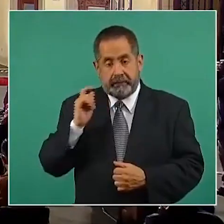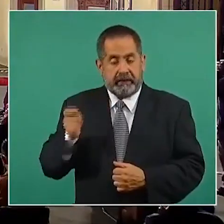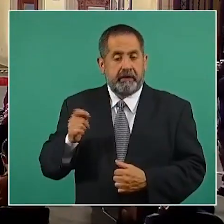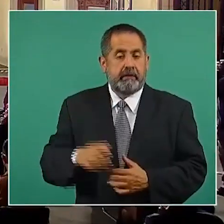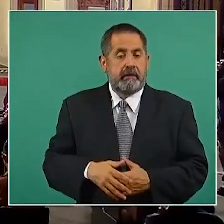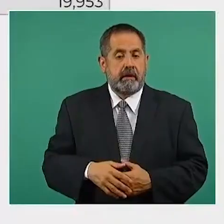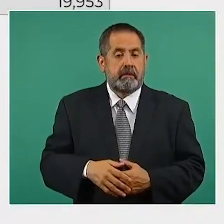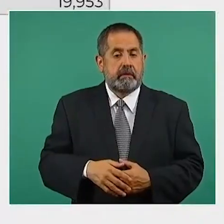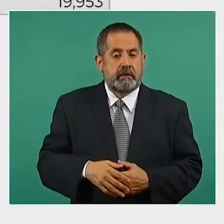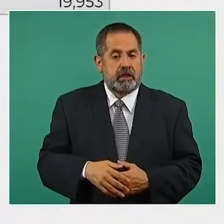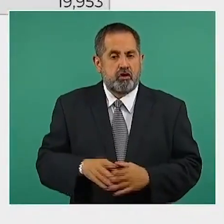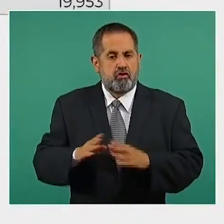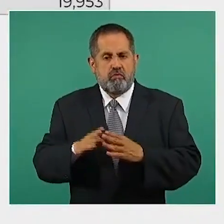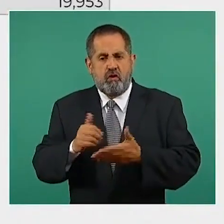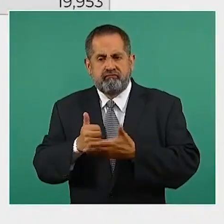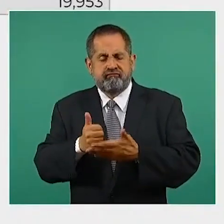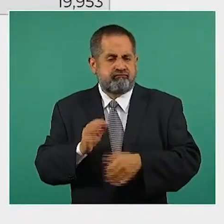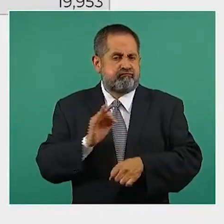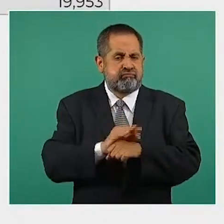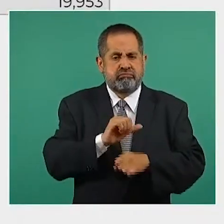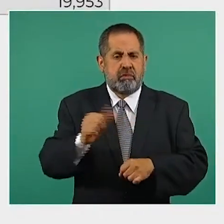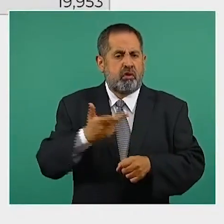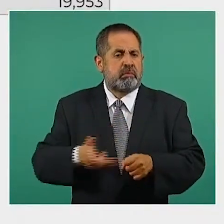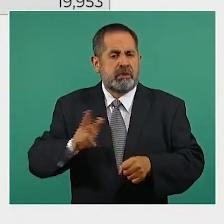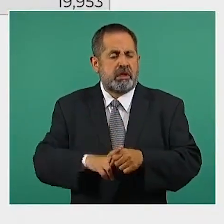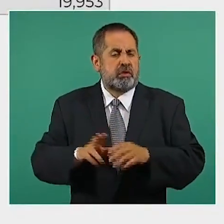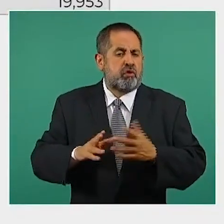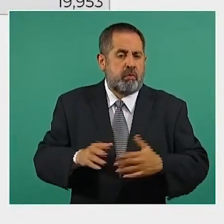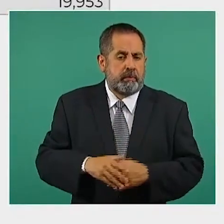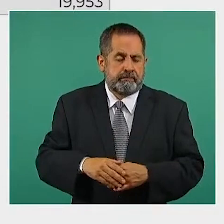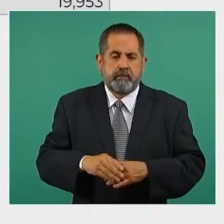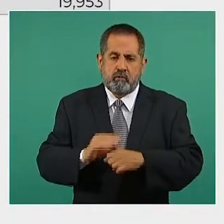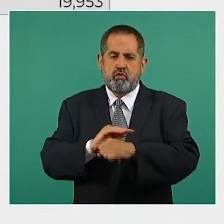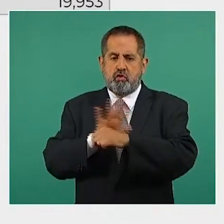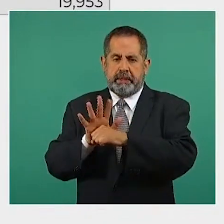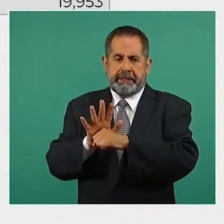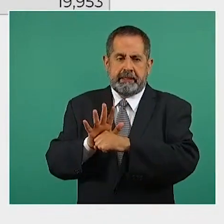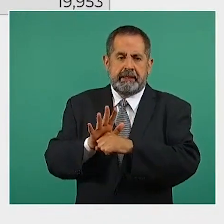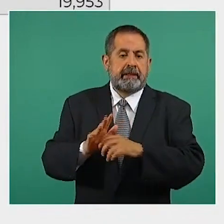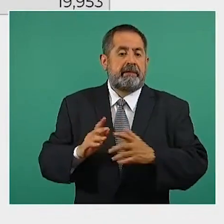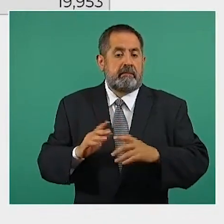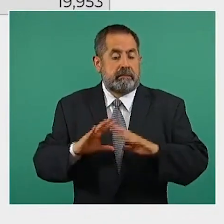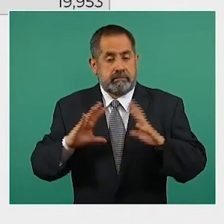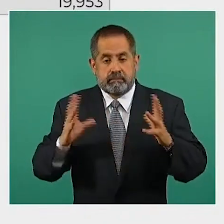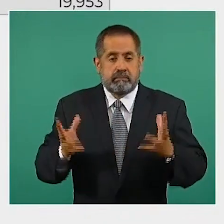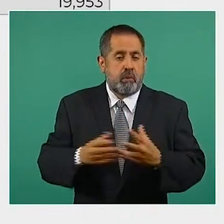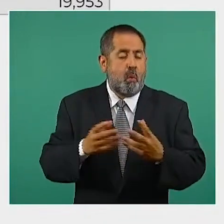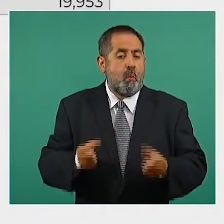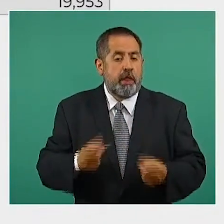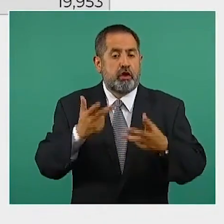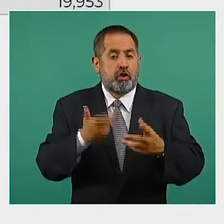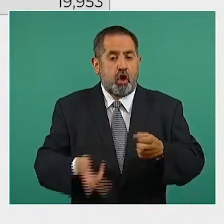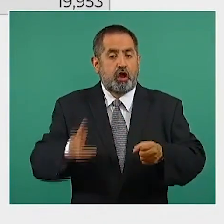la atención, del fortalecimiento de los hospitales, COVID-19, el total de